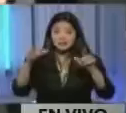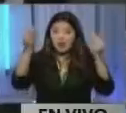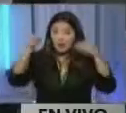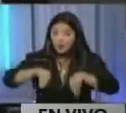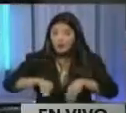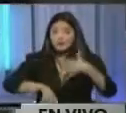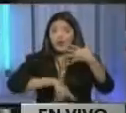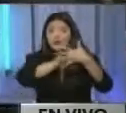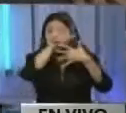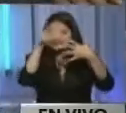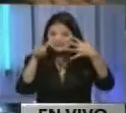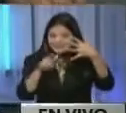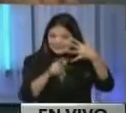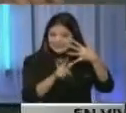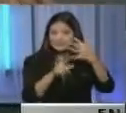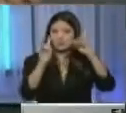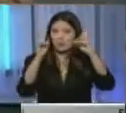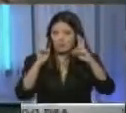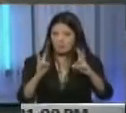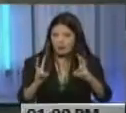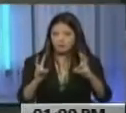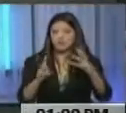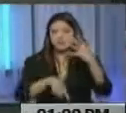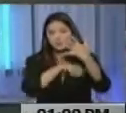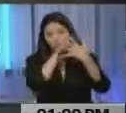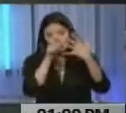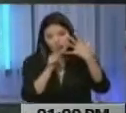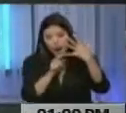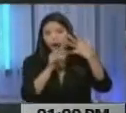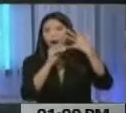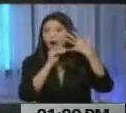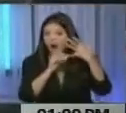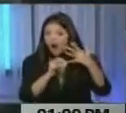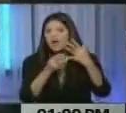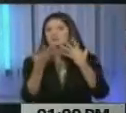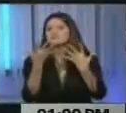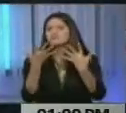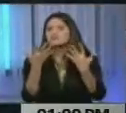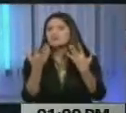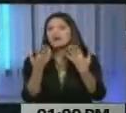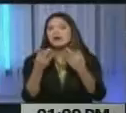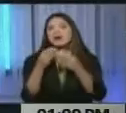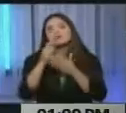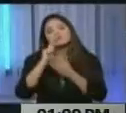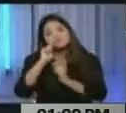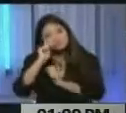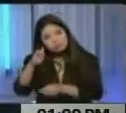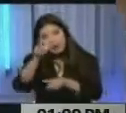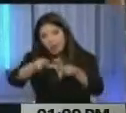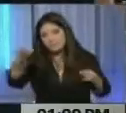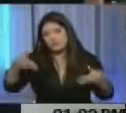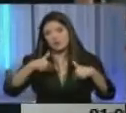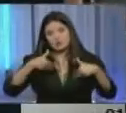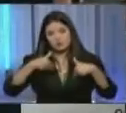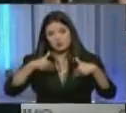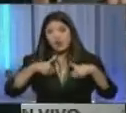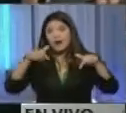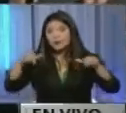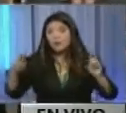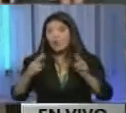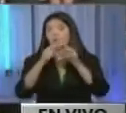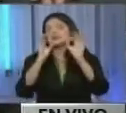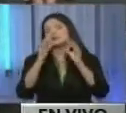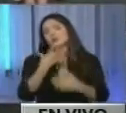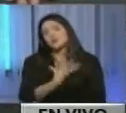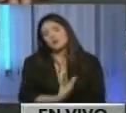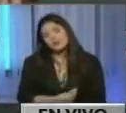quinto punto de la agenda de negociaciones, la cual está relacionada con la reparación de las víctimas. También fue este un encuentro muy